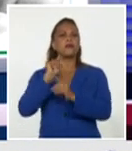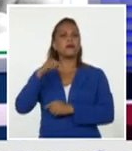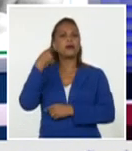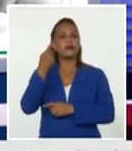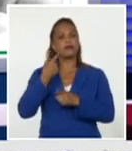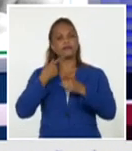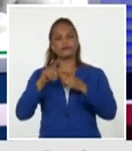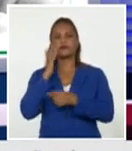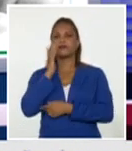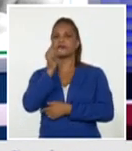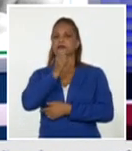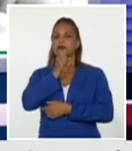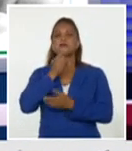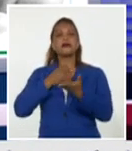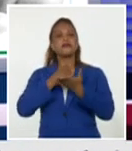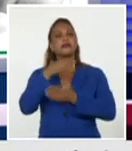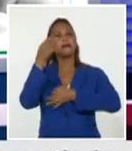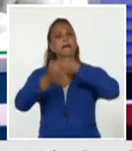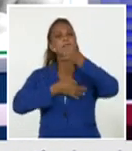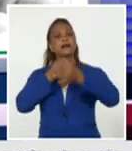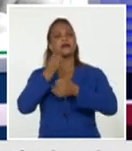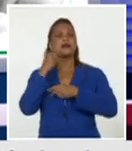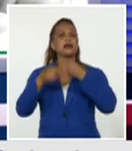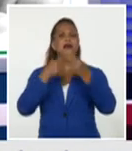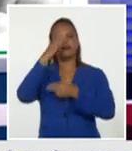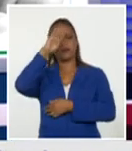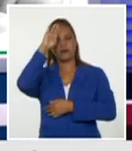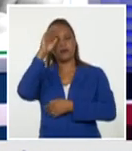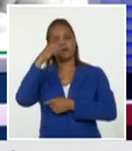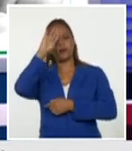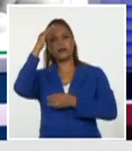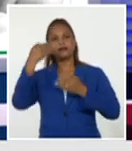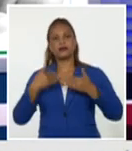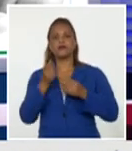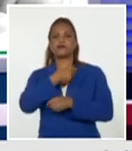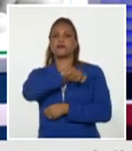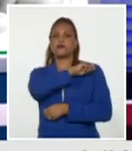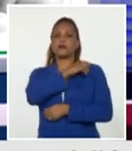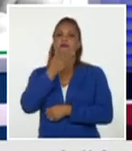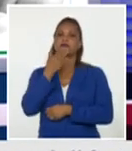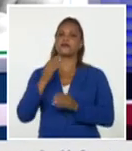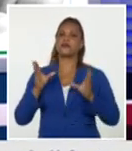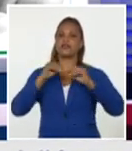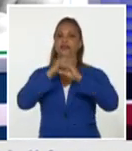prensa para seguirle contando lo que hace Cuba por la salud de su población. Muy buenos días.